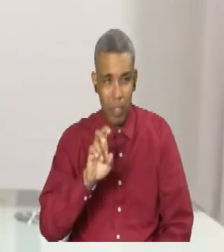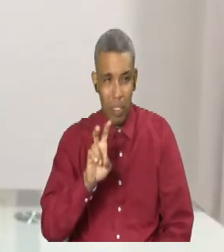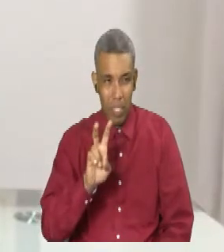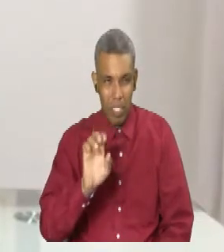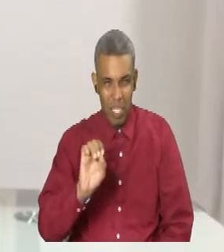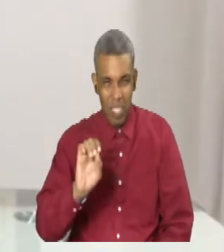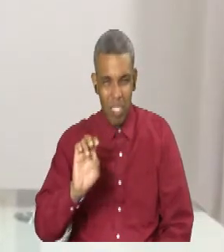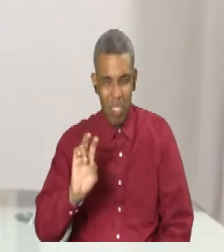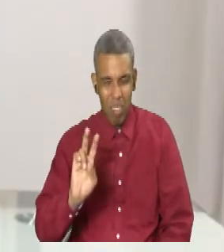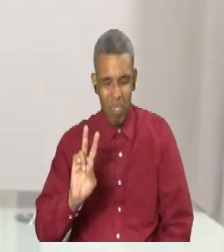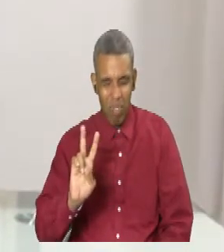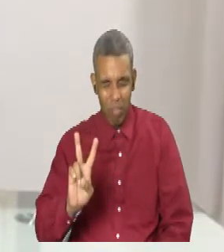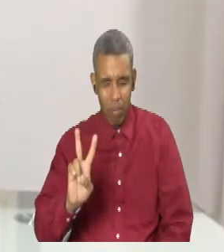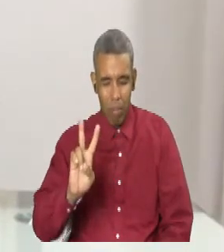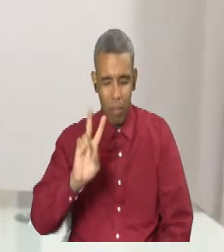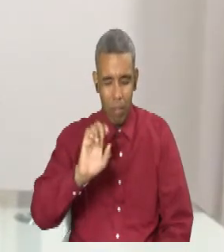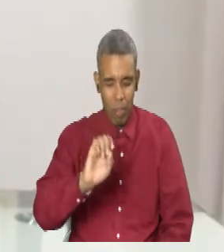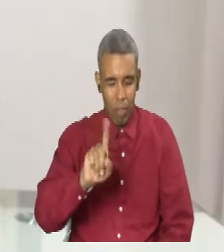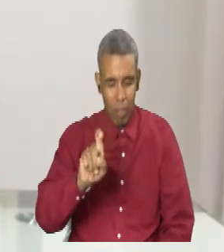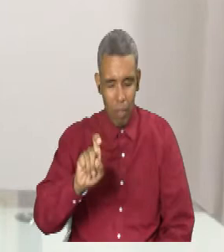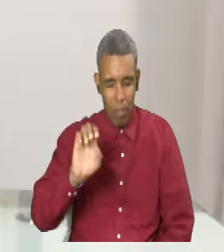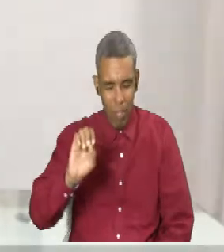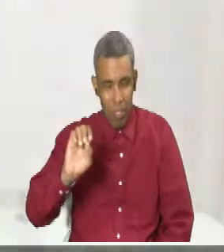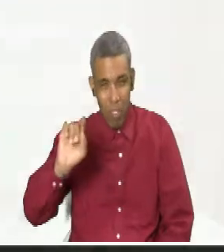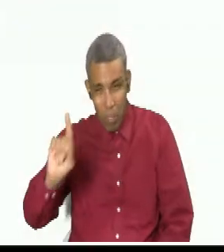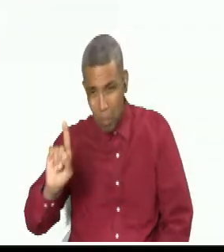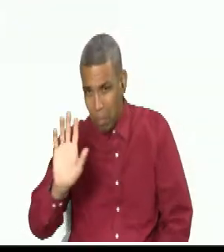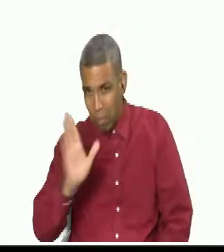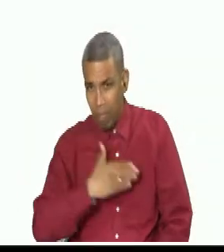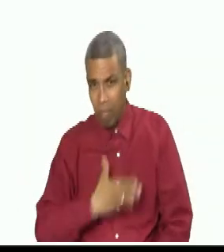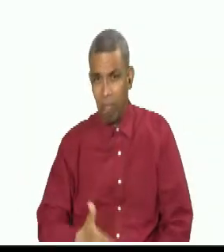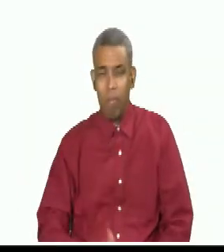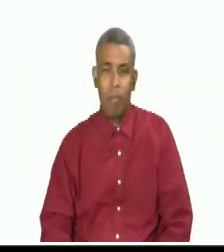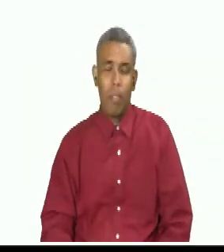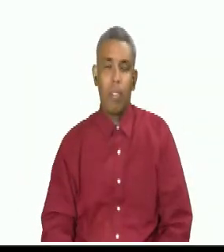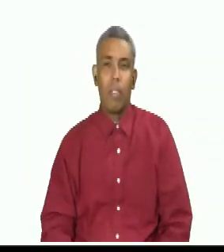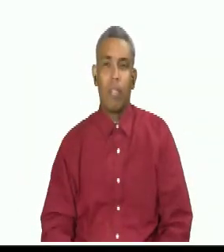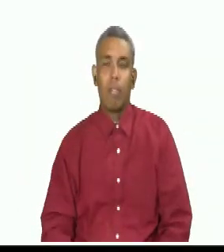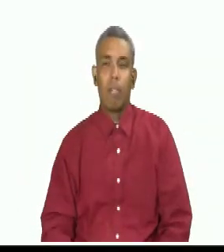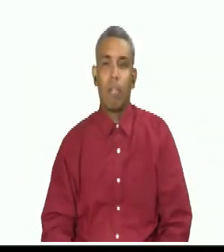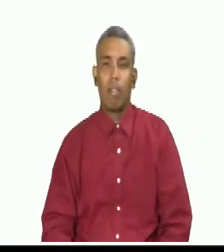602-6301, que es el teléfono fijo de nuestra recepcionista.